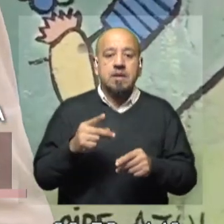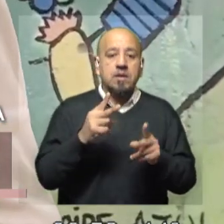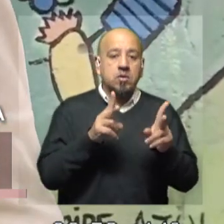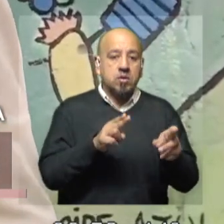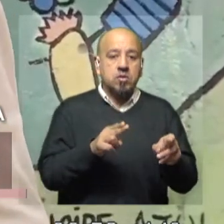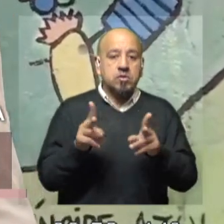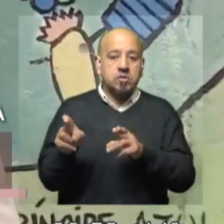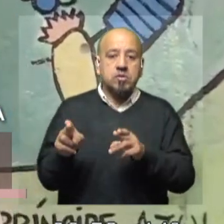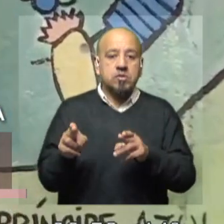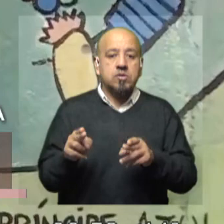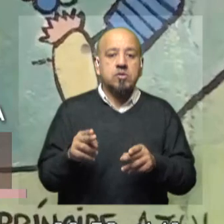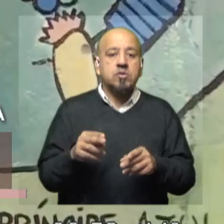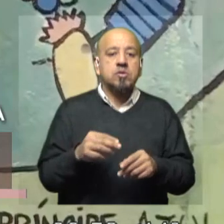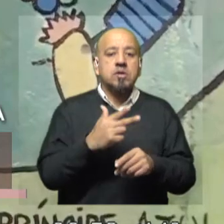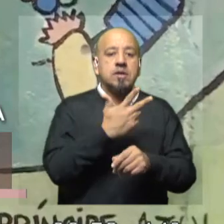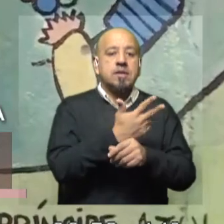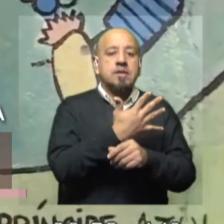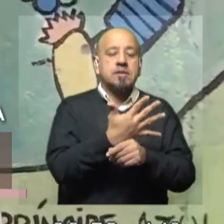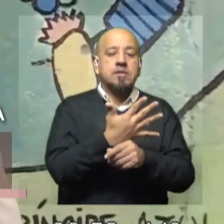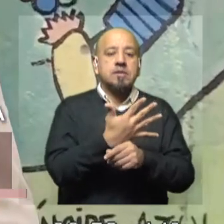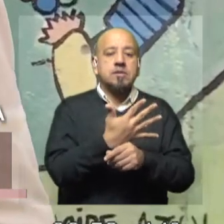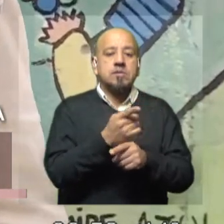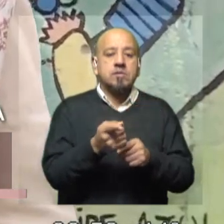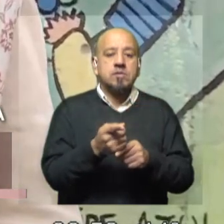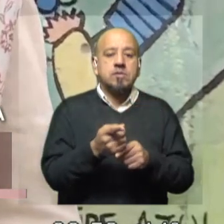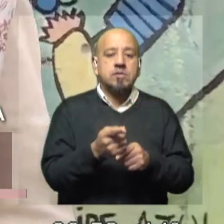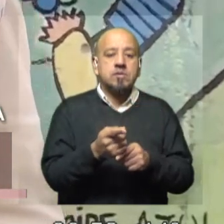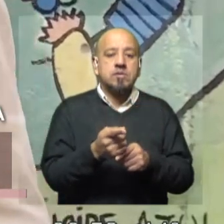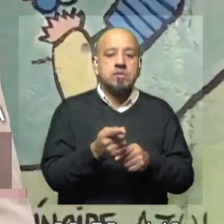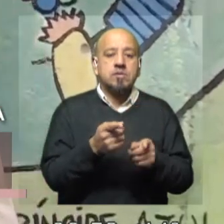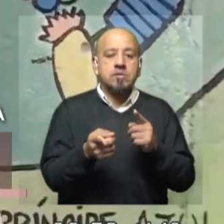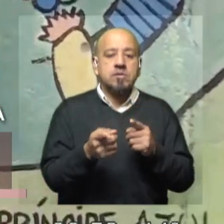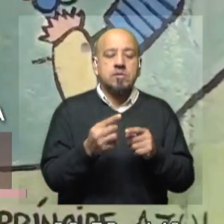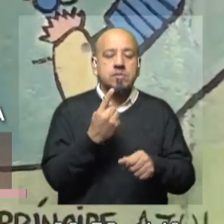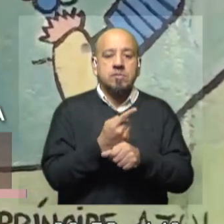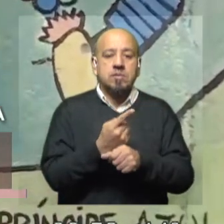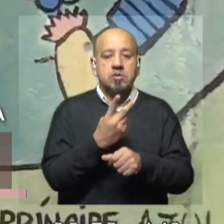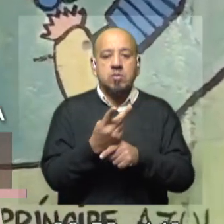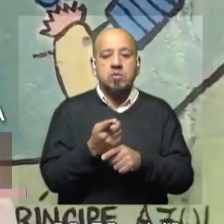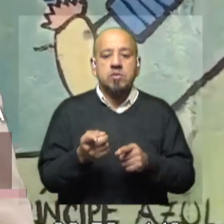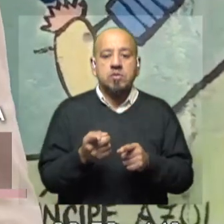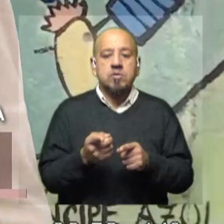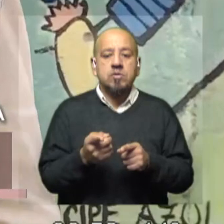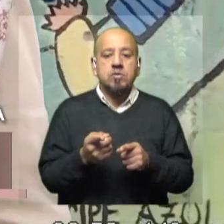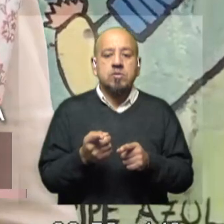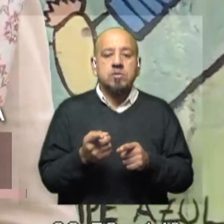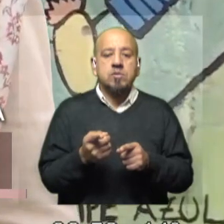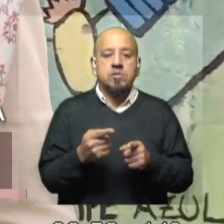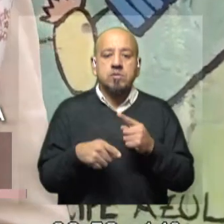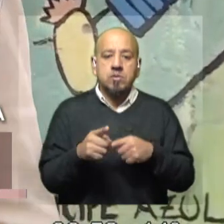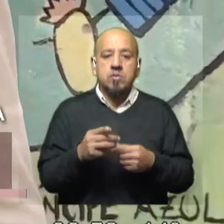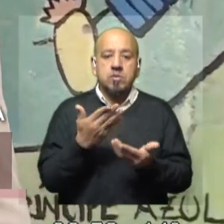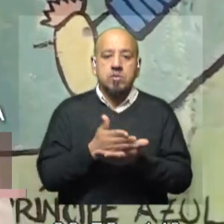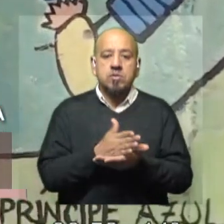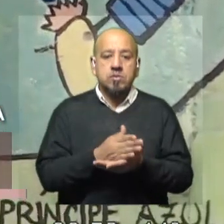le estoy hablando de 3 a 5 y de lo que correspondería a primero y segundo, en una